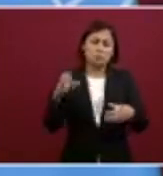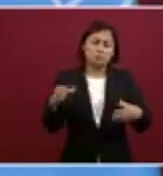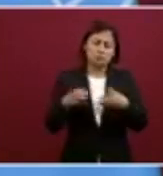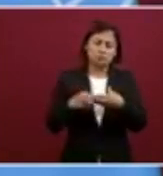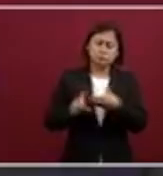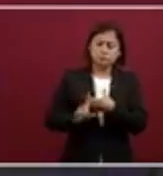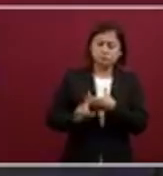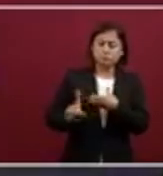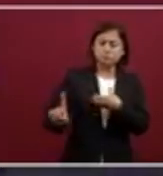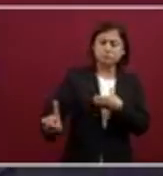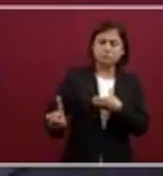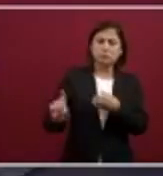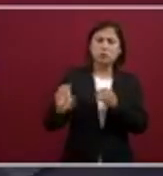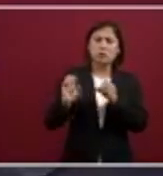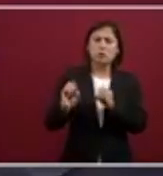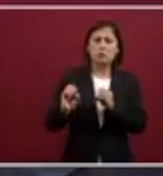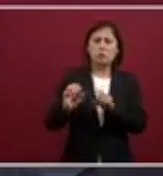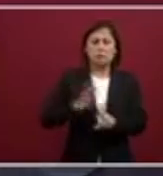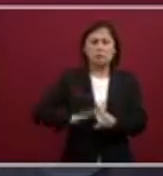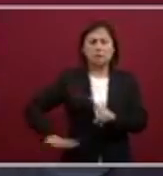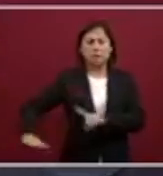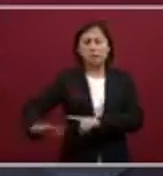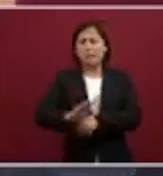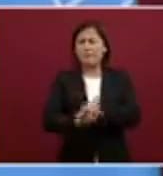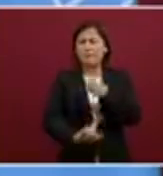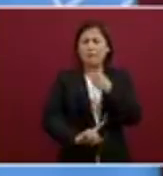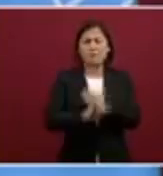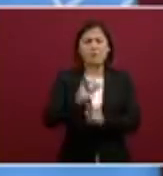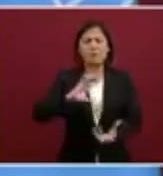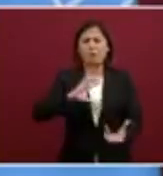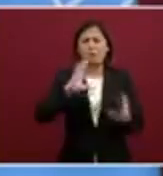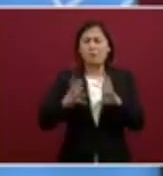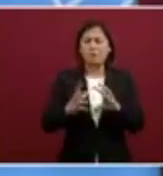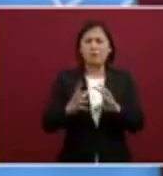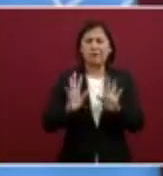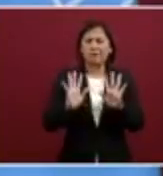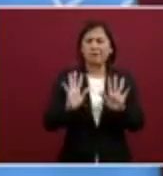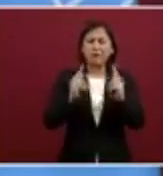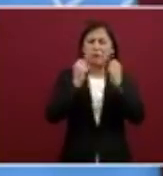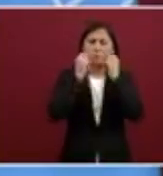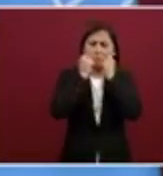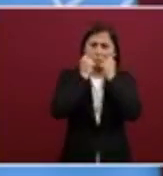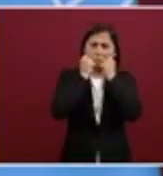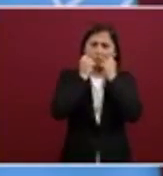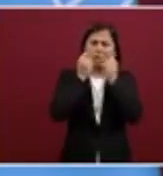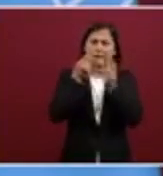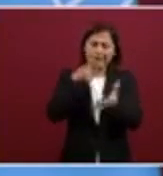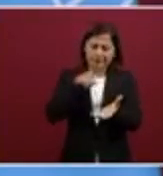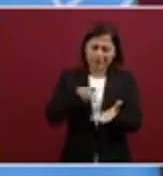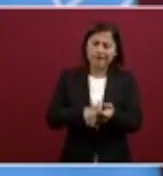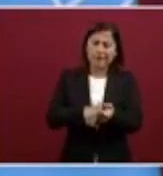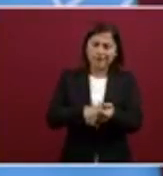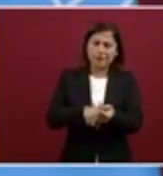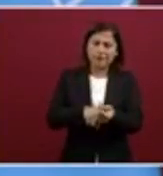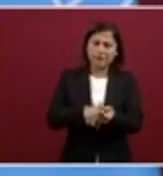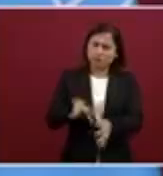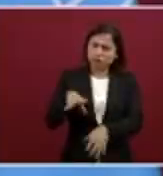graves problemas, hay mucho potencial en la